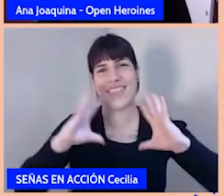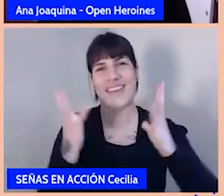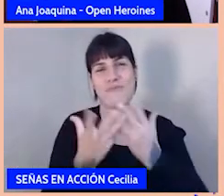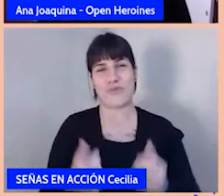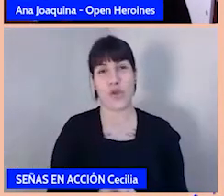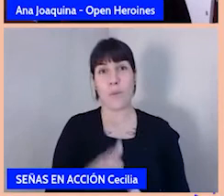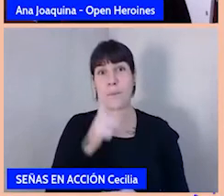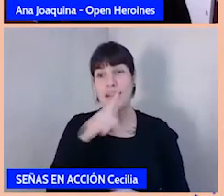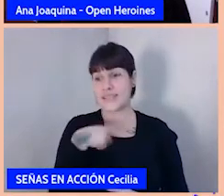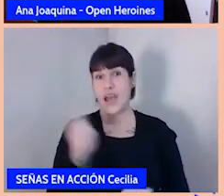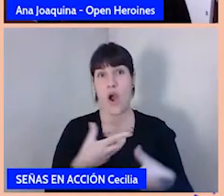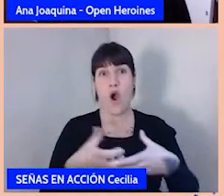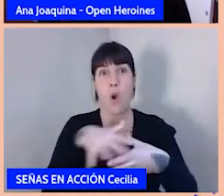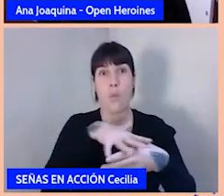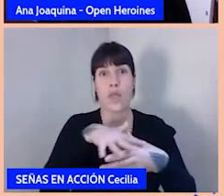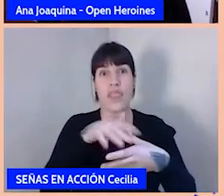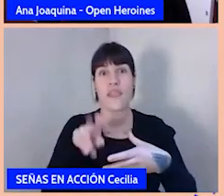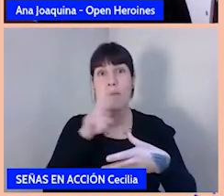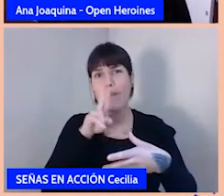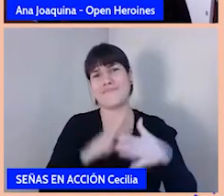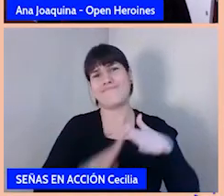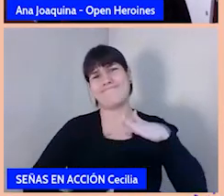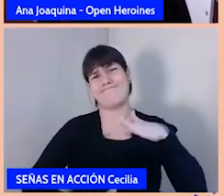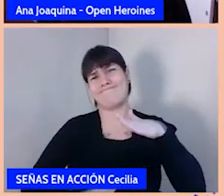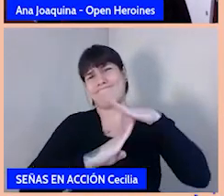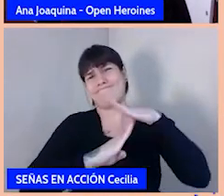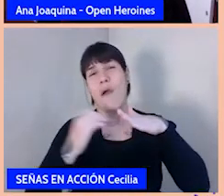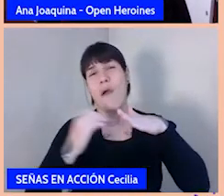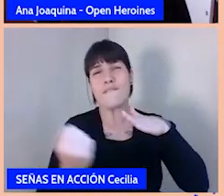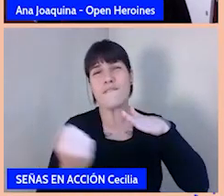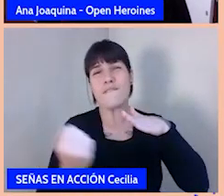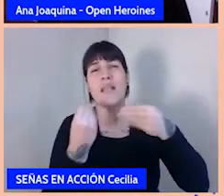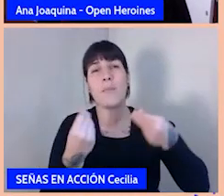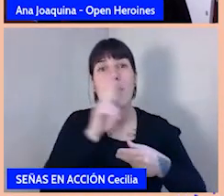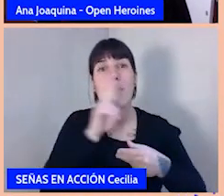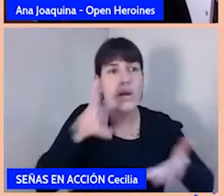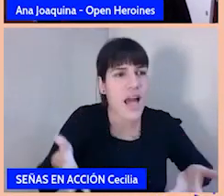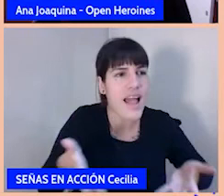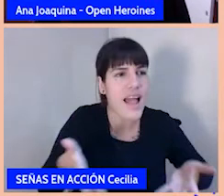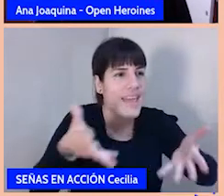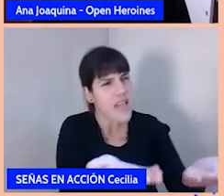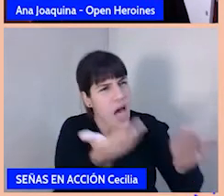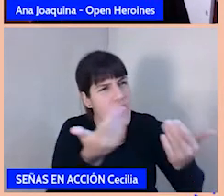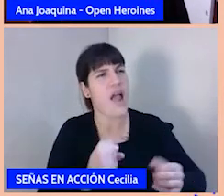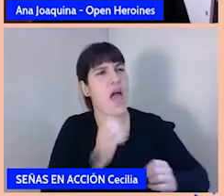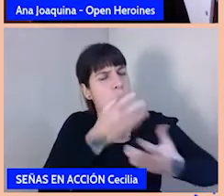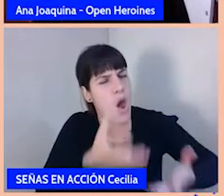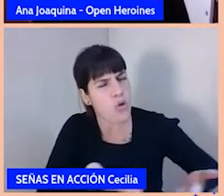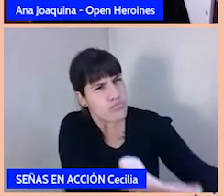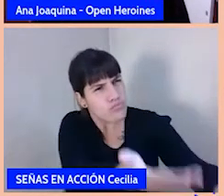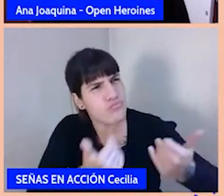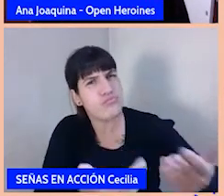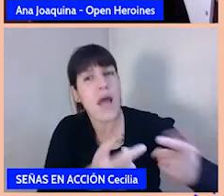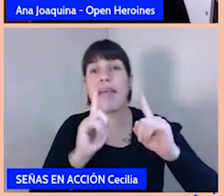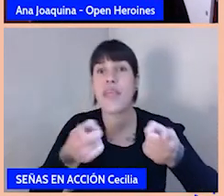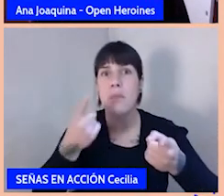fundamentales para alentar a las mujeres a hacer lo mejor de sí mismas y también para darnos cuenta de que somos más fuertes cuando